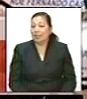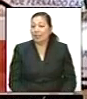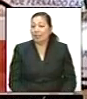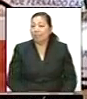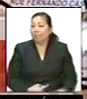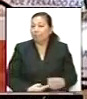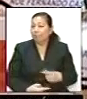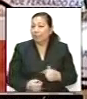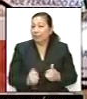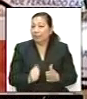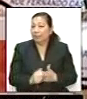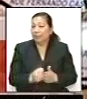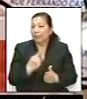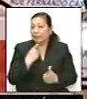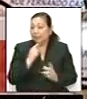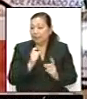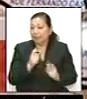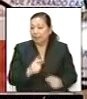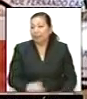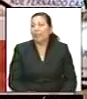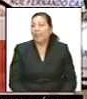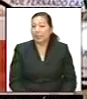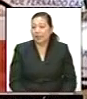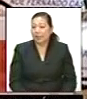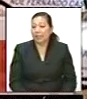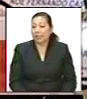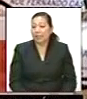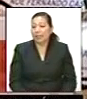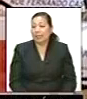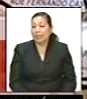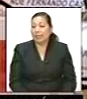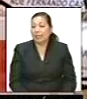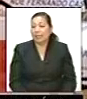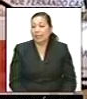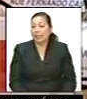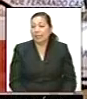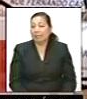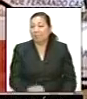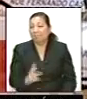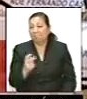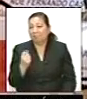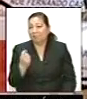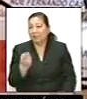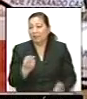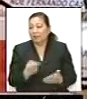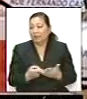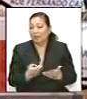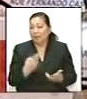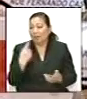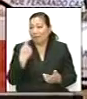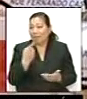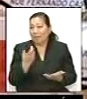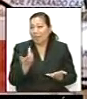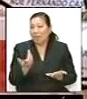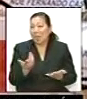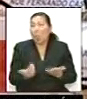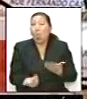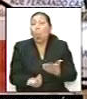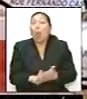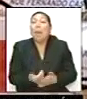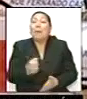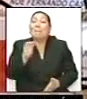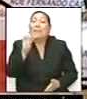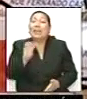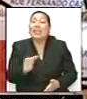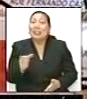Retomo un poco lo que decía la congresista Luz Salgado, en el sentido de que somos caras nuevas las que estamos